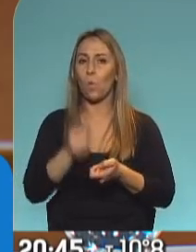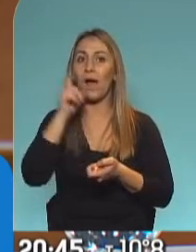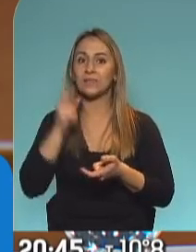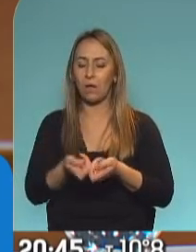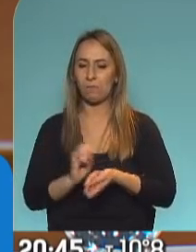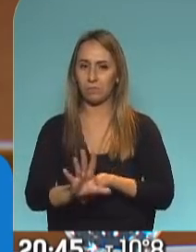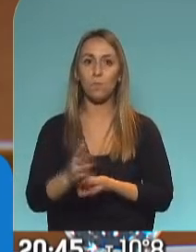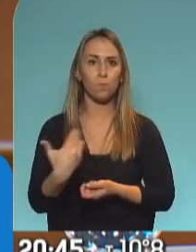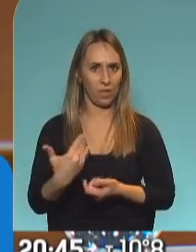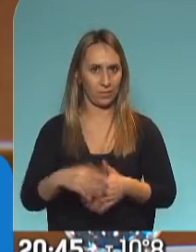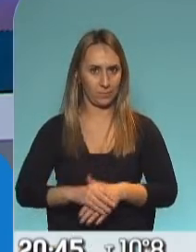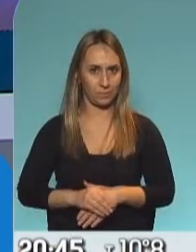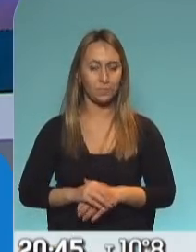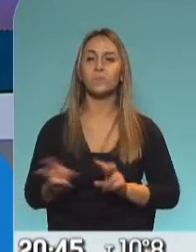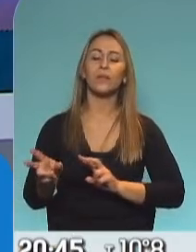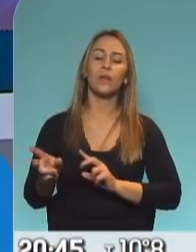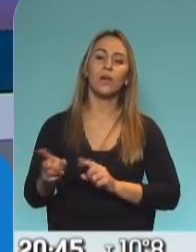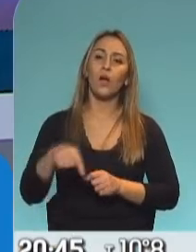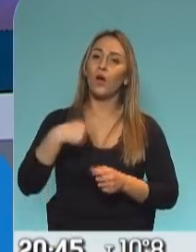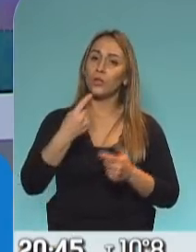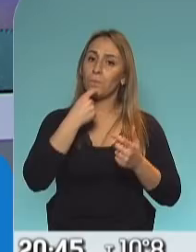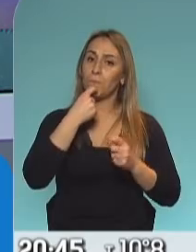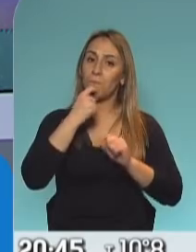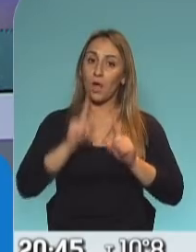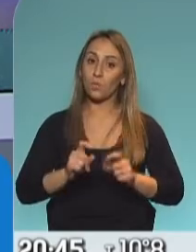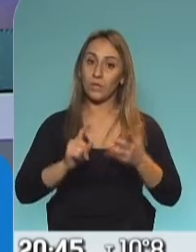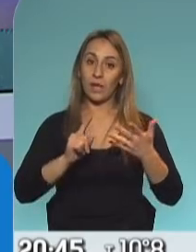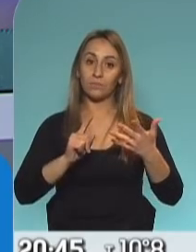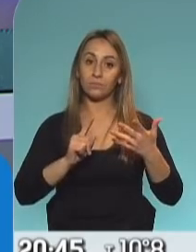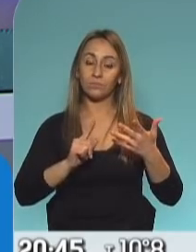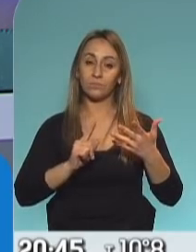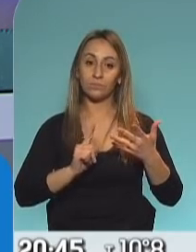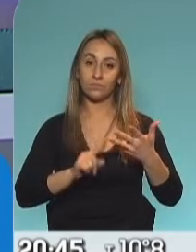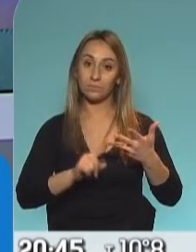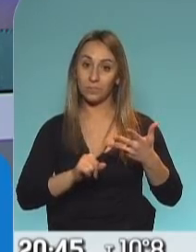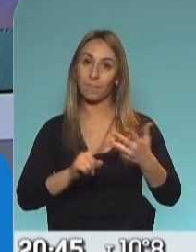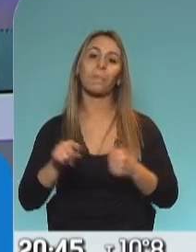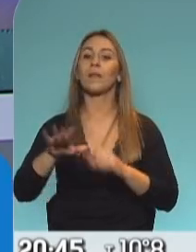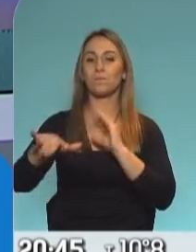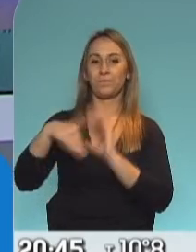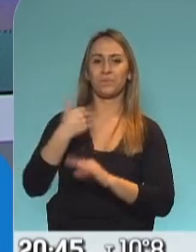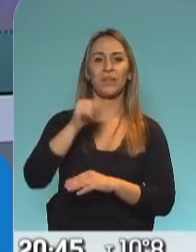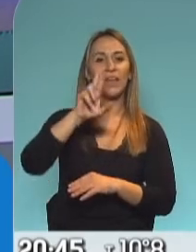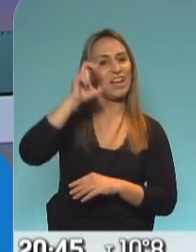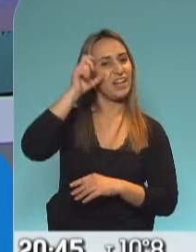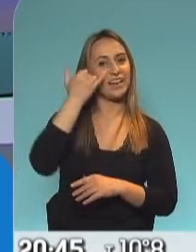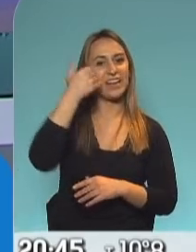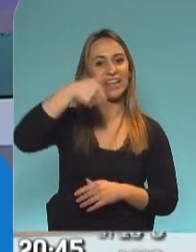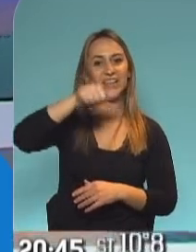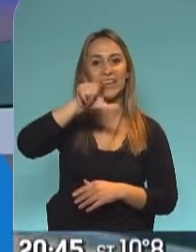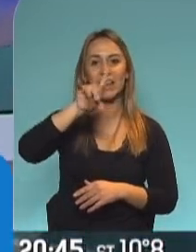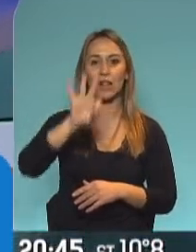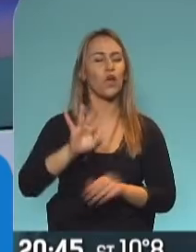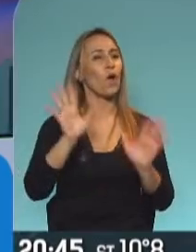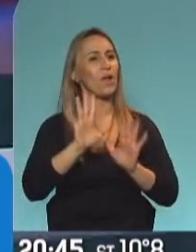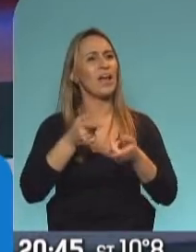Uh-huh. Seguimos con otra de las consultas que nos llega a nuestra cuenta de mail. Reinaldo, en este caso. Hola, ¿qué trámite